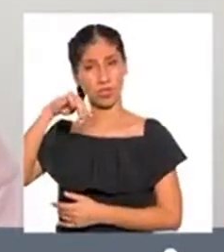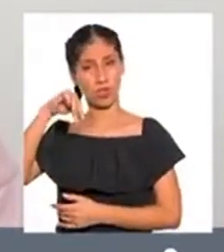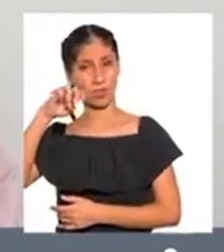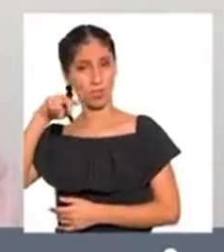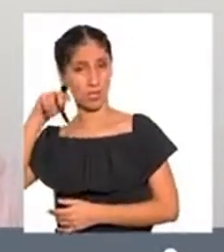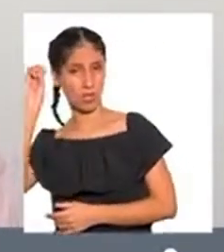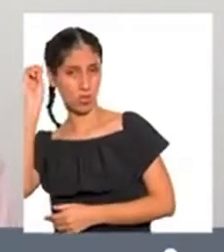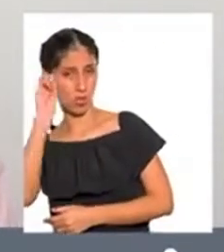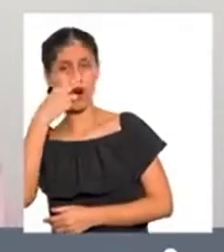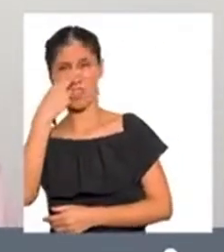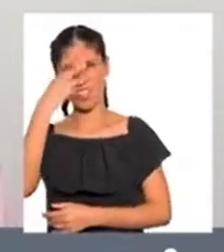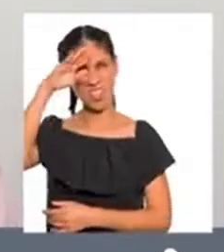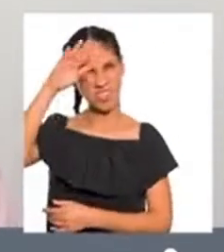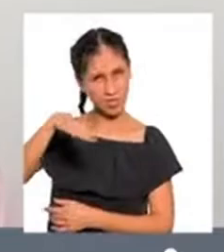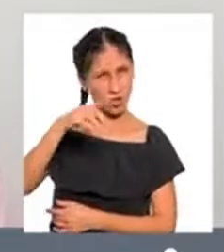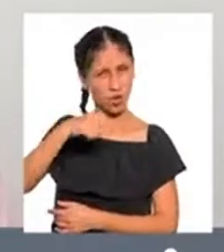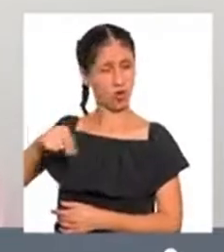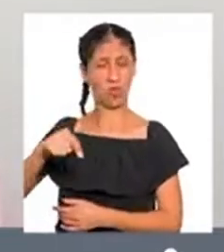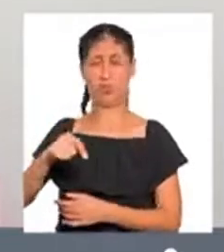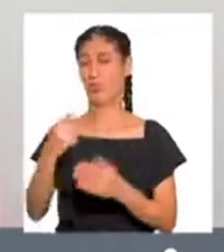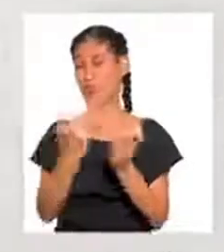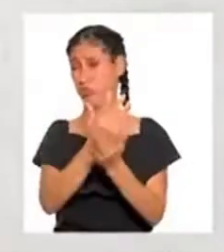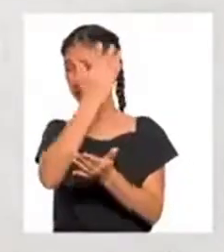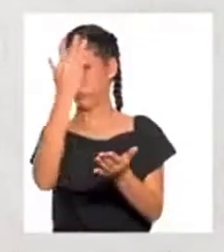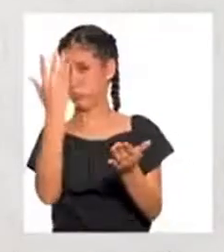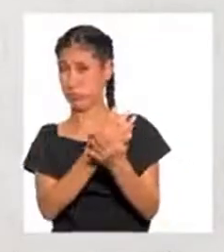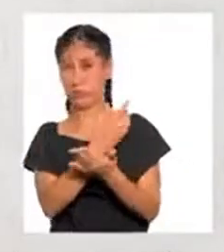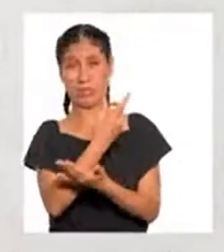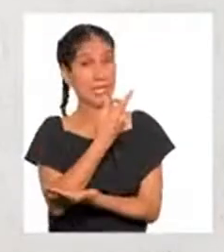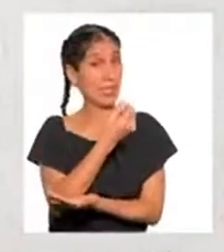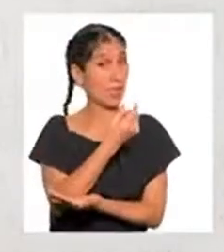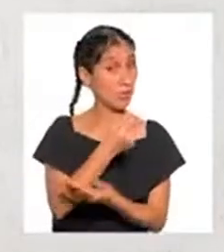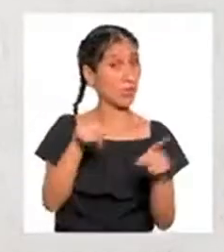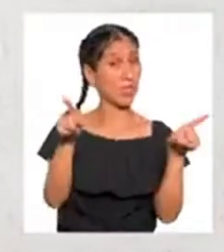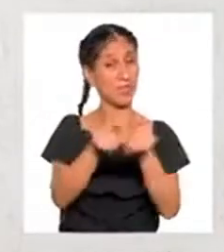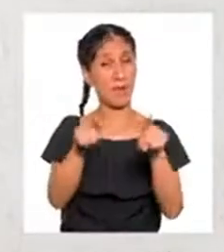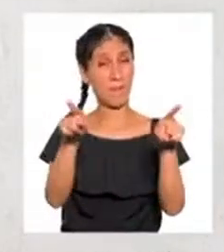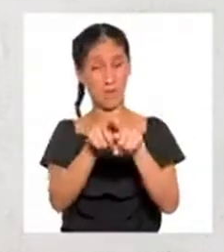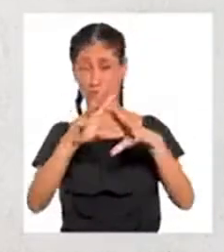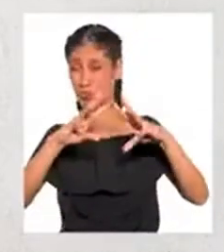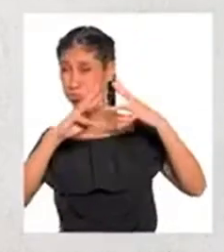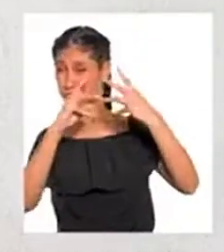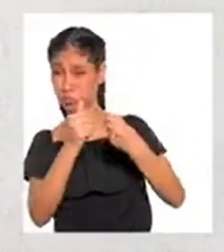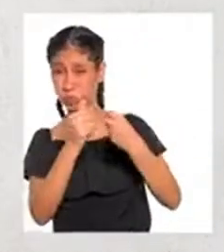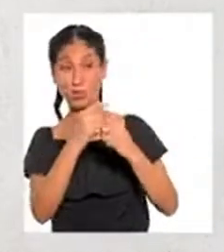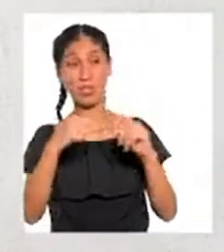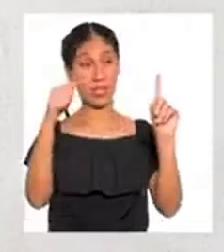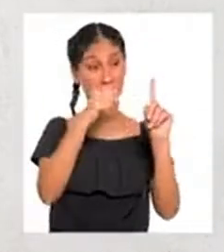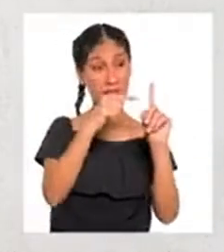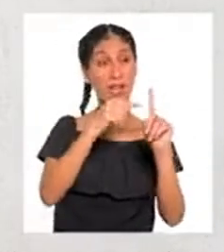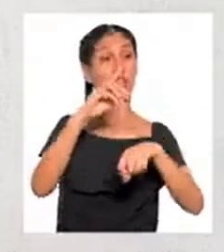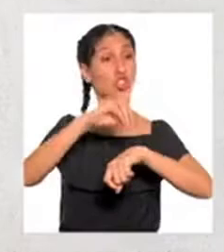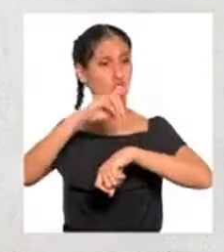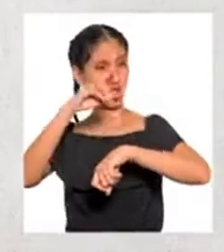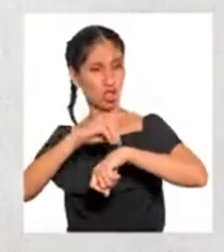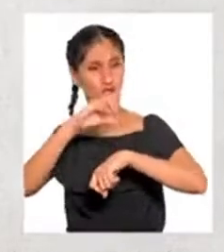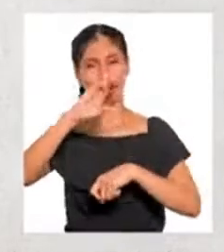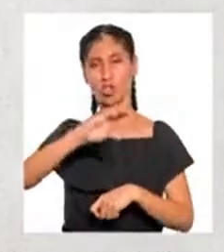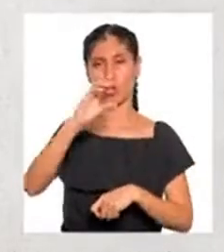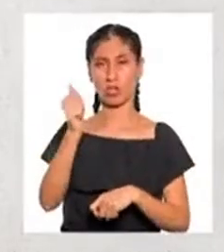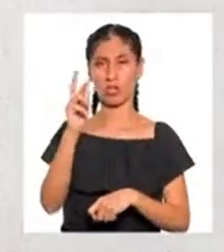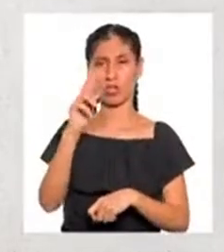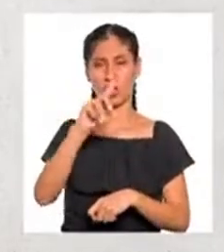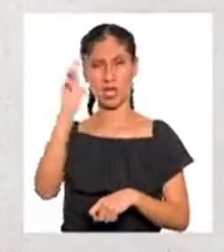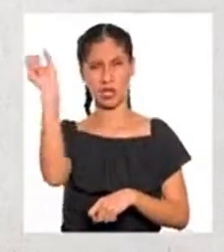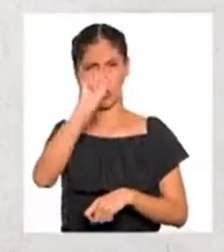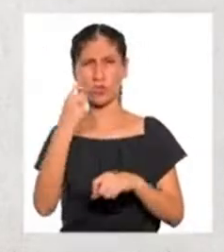causó daños con un alto costo económico y social. Según lo que he leído del doctor Carlos Bustíos, algunas ciudades se quedaron sin